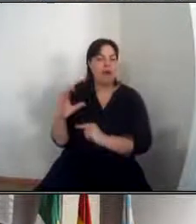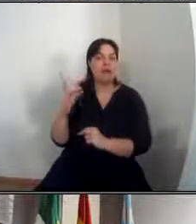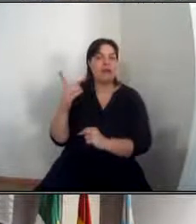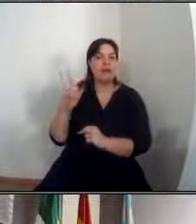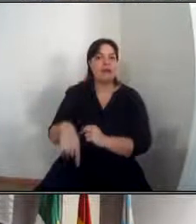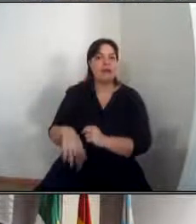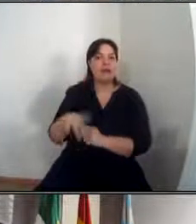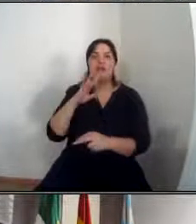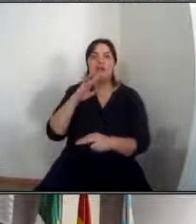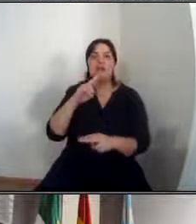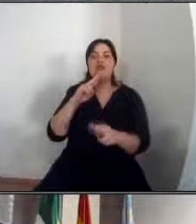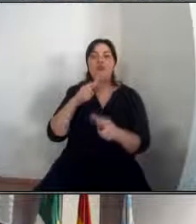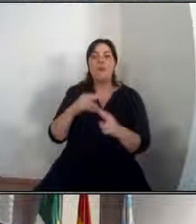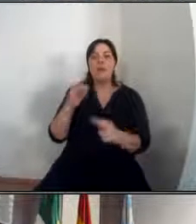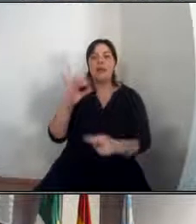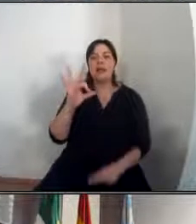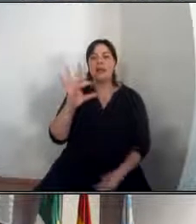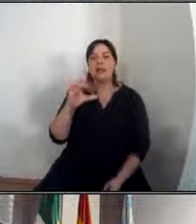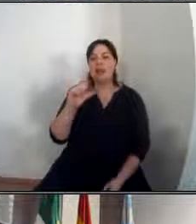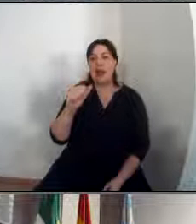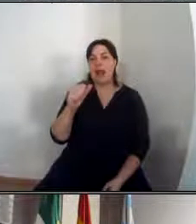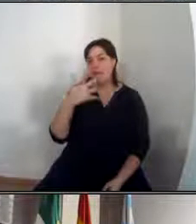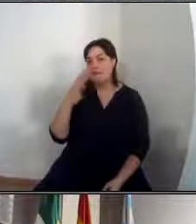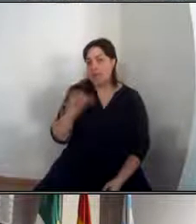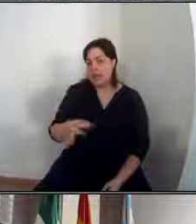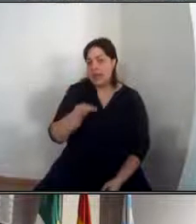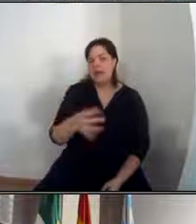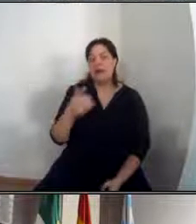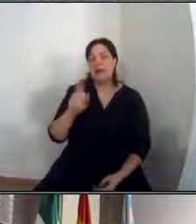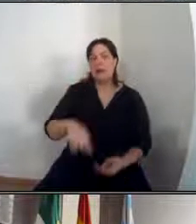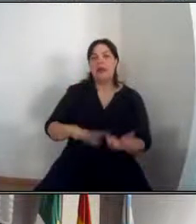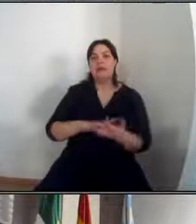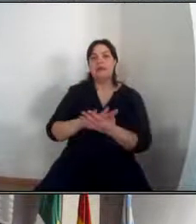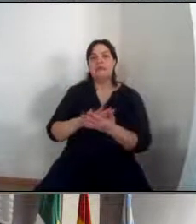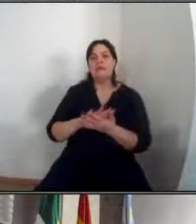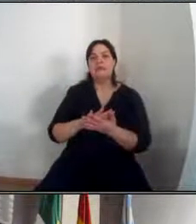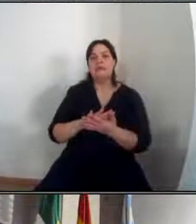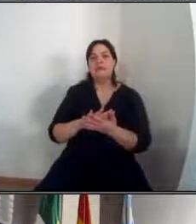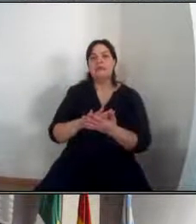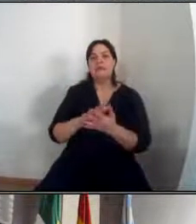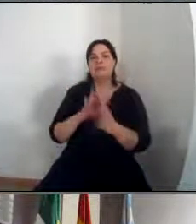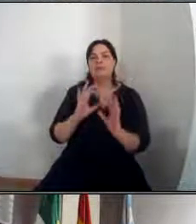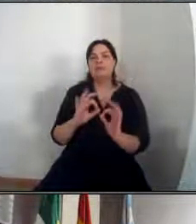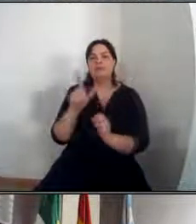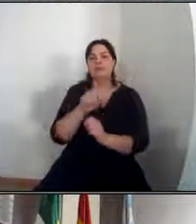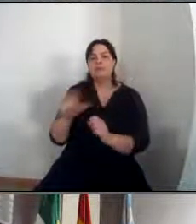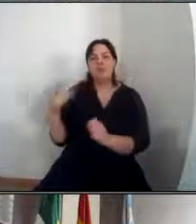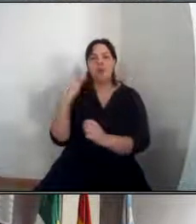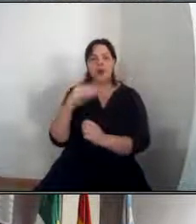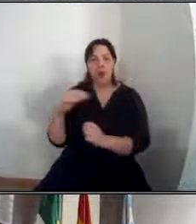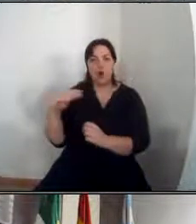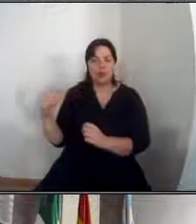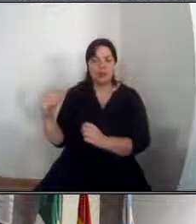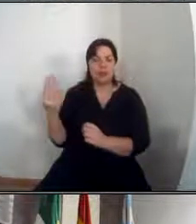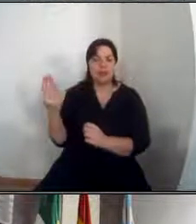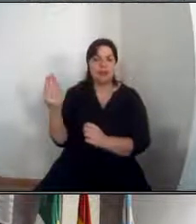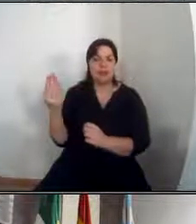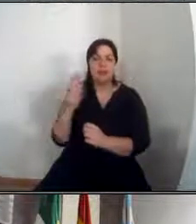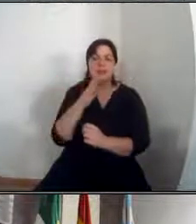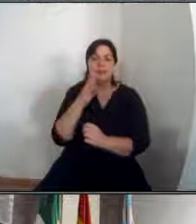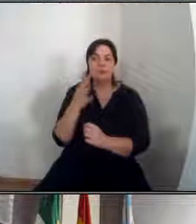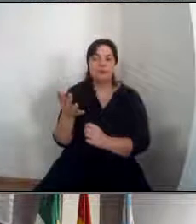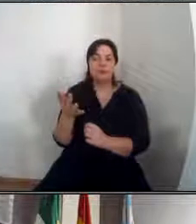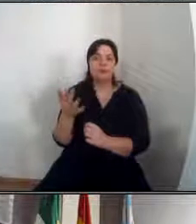se llaman Isla, y que bueno, pues también forman lo que es esa población joven para estar lo que